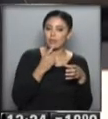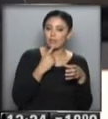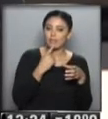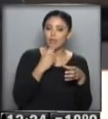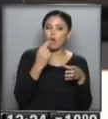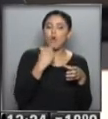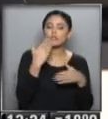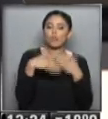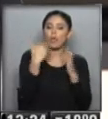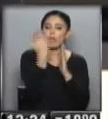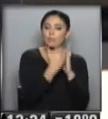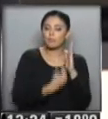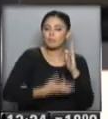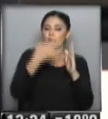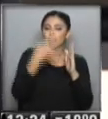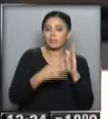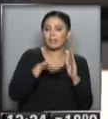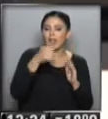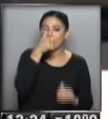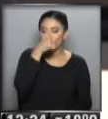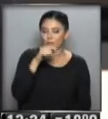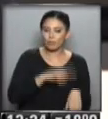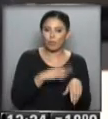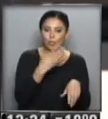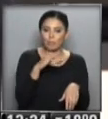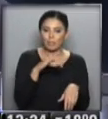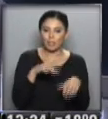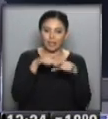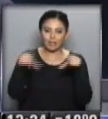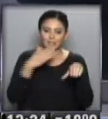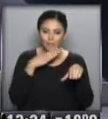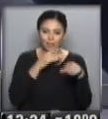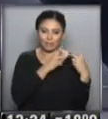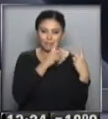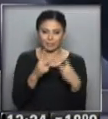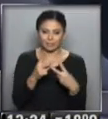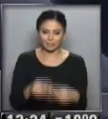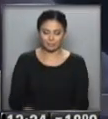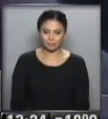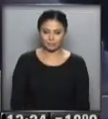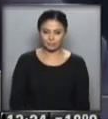11 confirmados para viajar el domingo 16:30 a la cancha de Boca. Sí, el equipo lo tenemos.